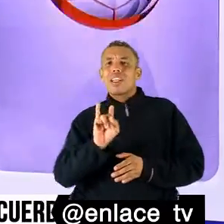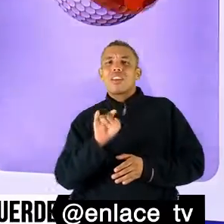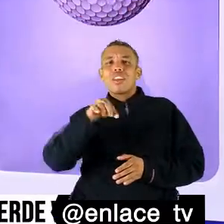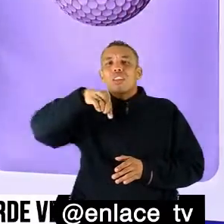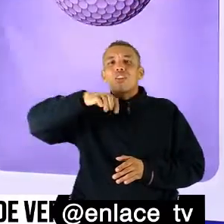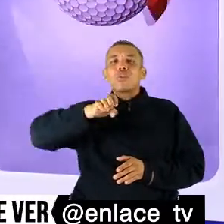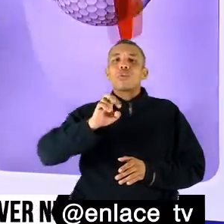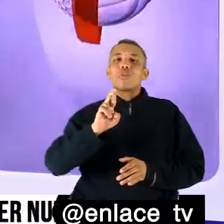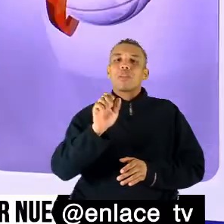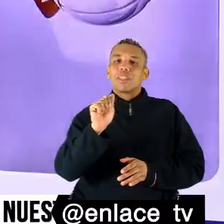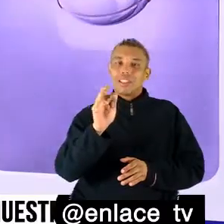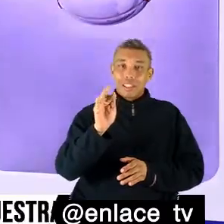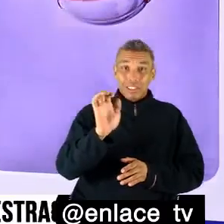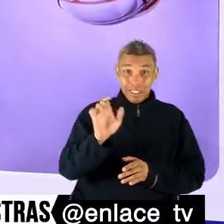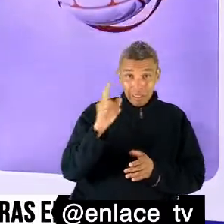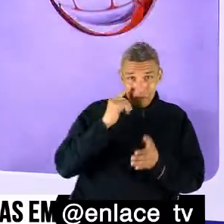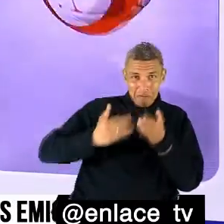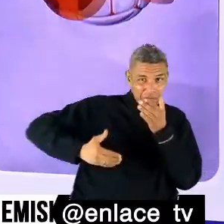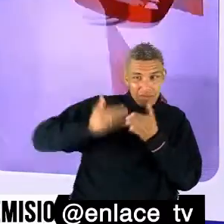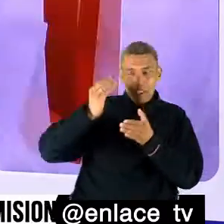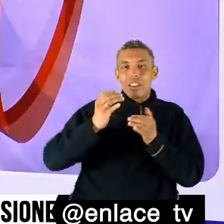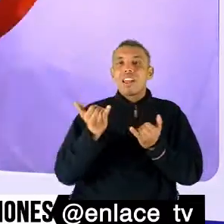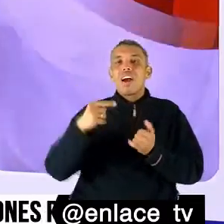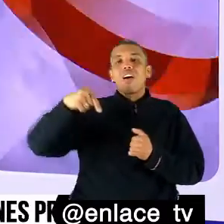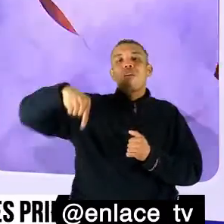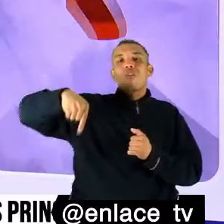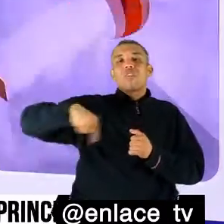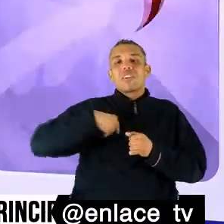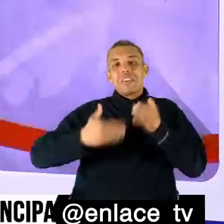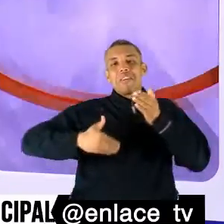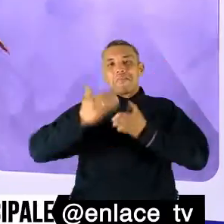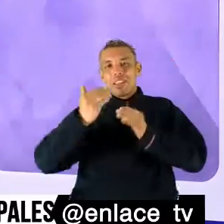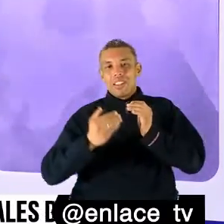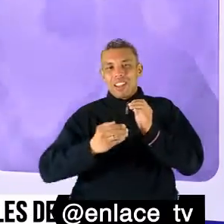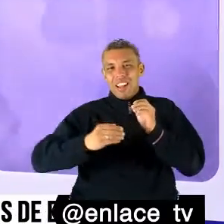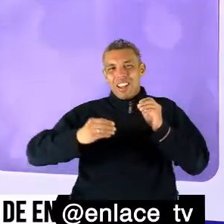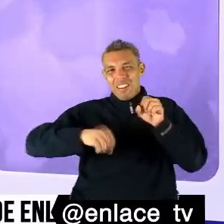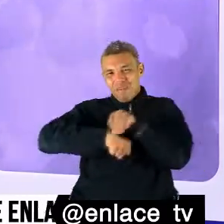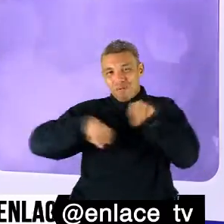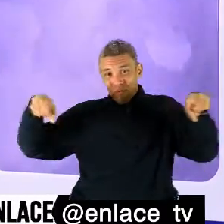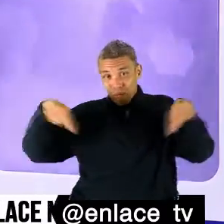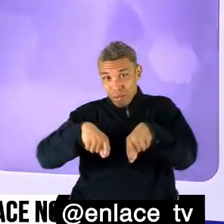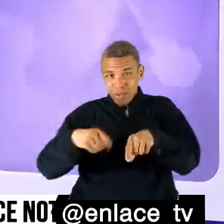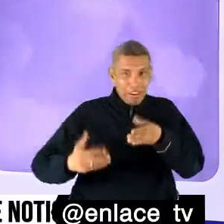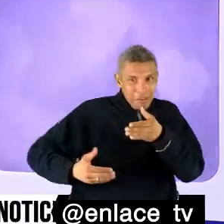Estos juegos se desarrollan en diferentes polideportivas y en diferentes canchas de Barranca Bermeja. Los juegos de